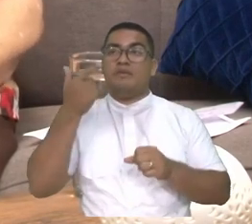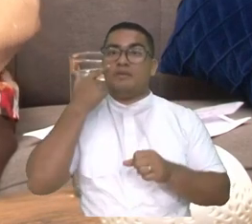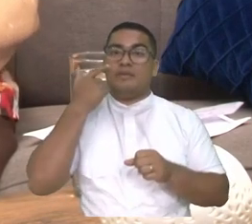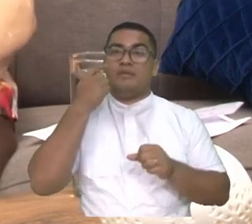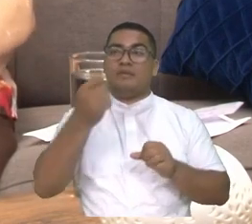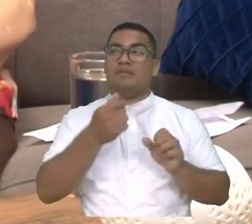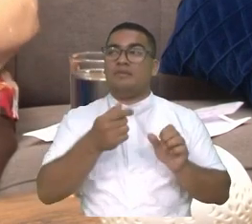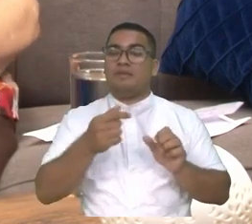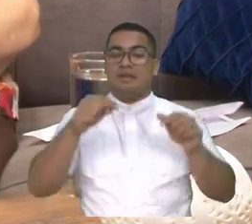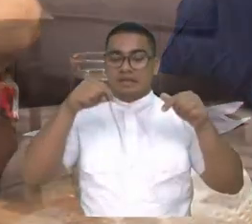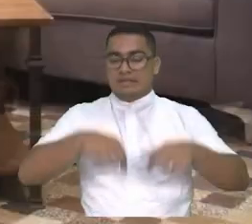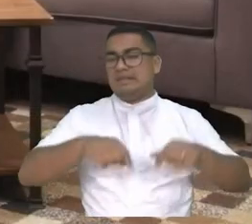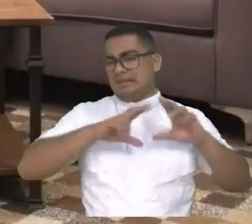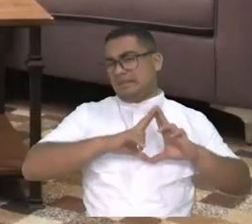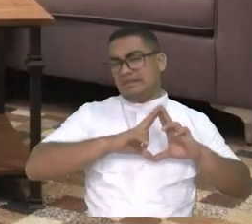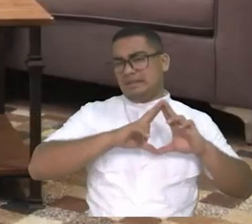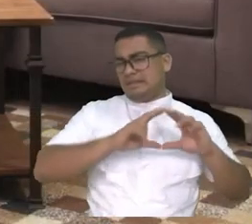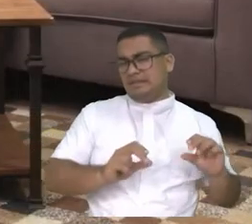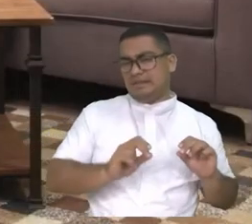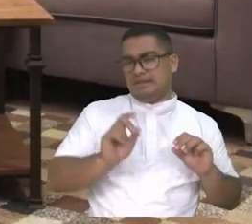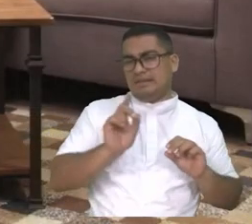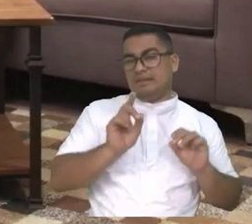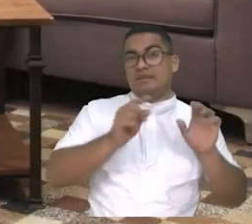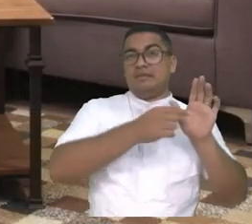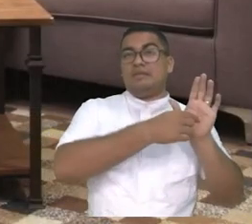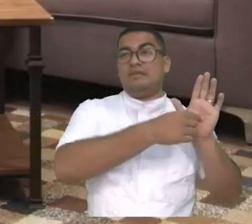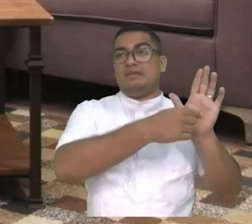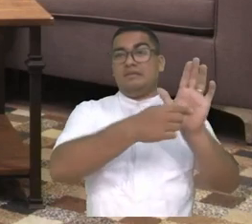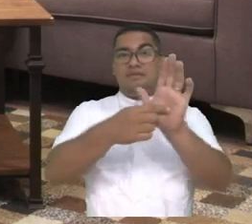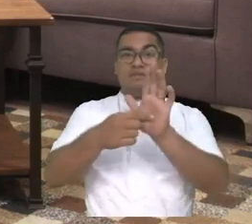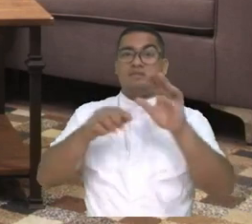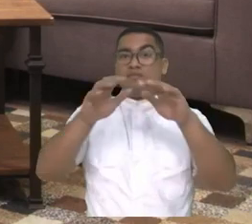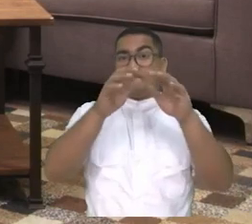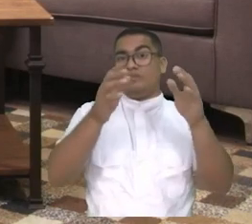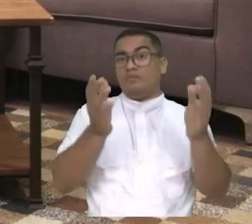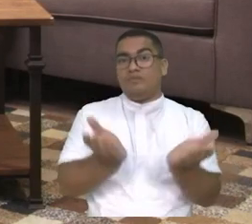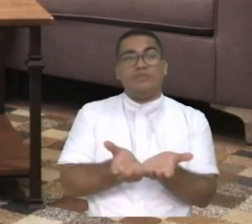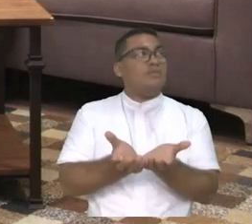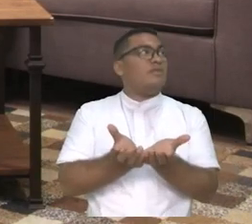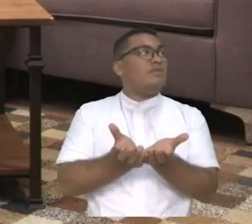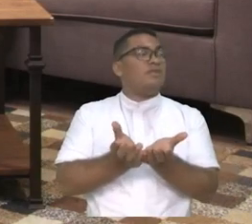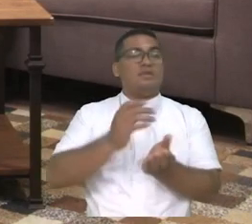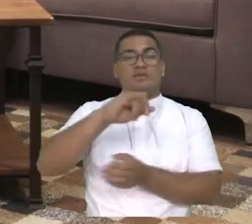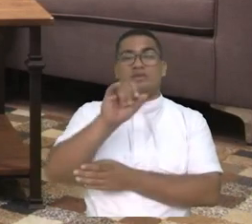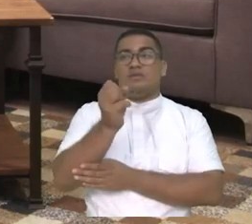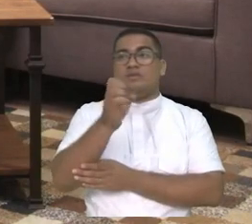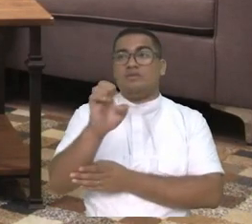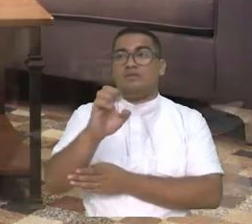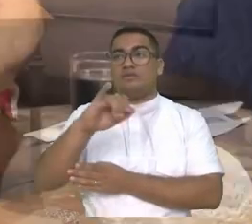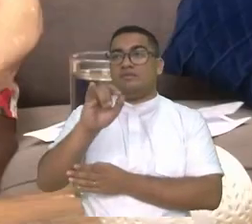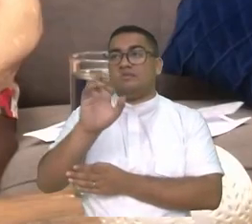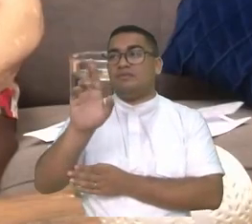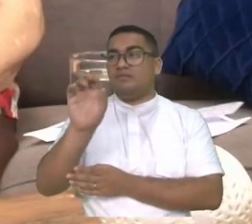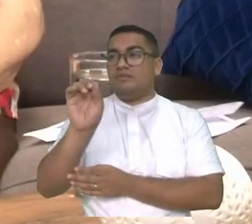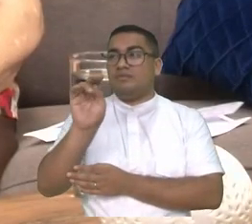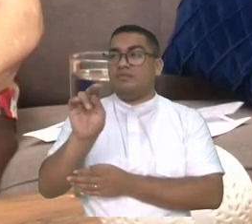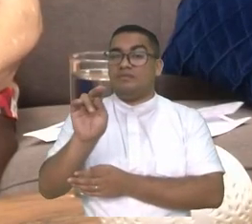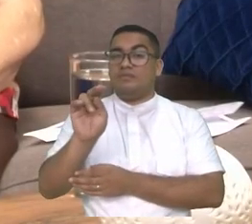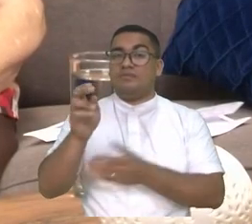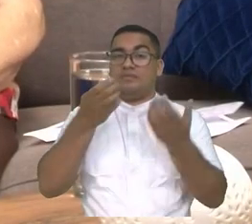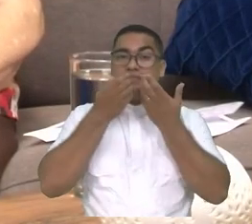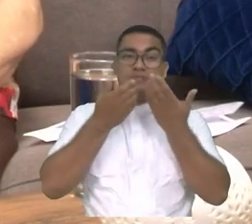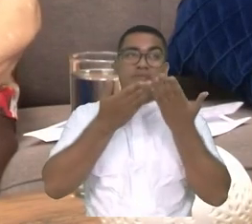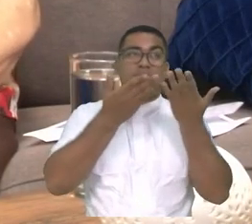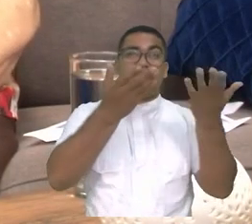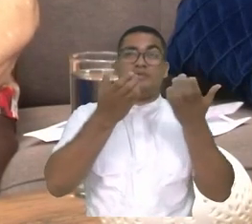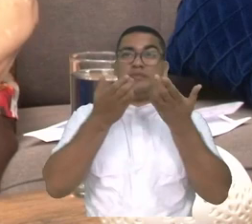como digo, no aquí en, no en el mundo, sino aquí en Nicaragua. José Girón Terán recorrió todo el mundo